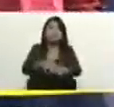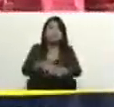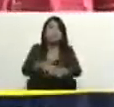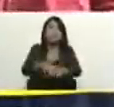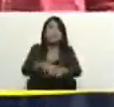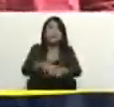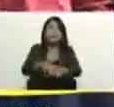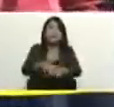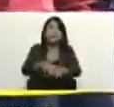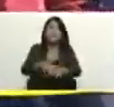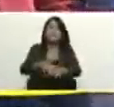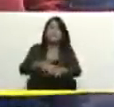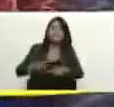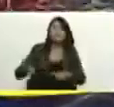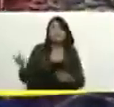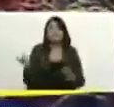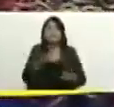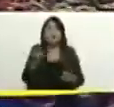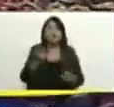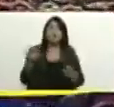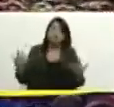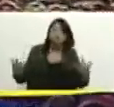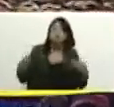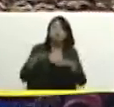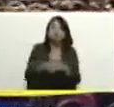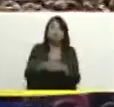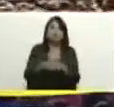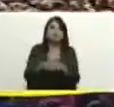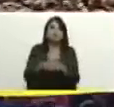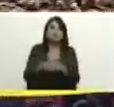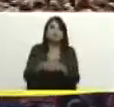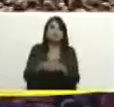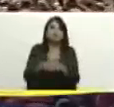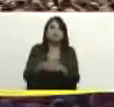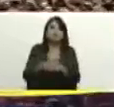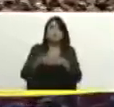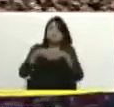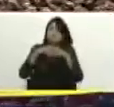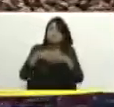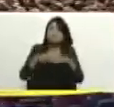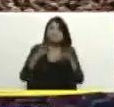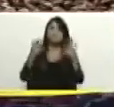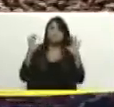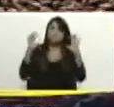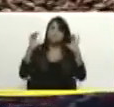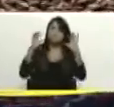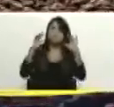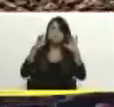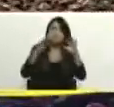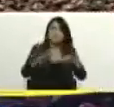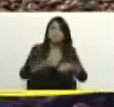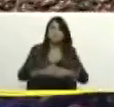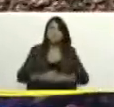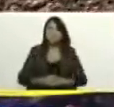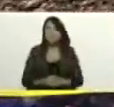y pueblos hechos soldados estuvieron en la calle. Si hay que